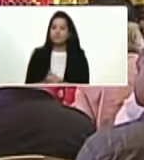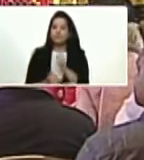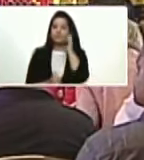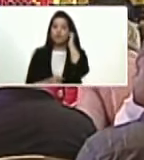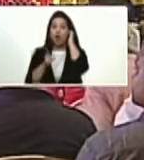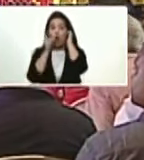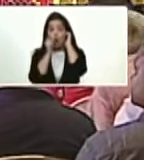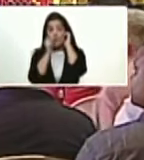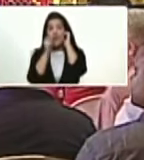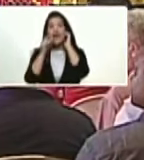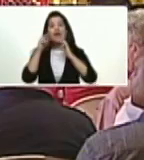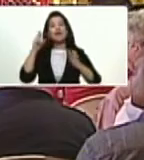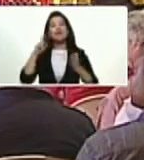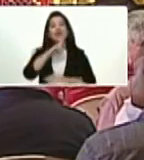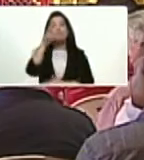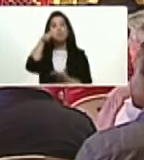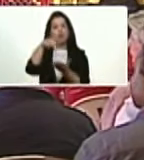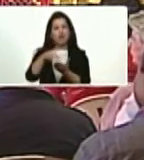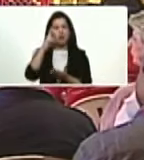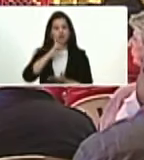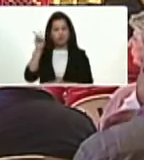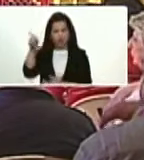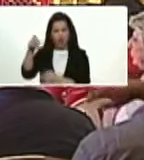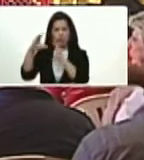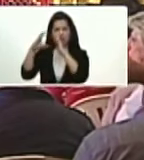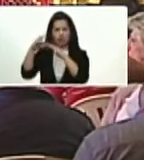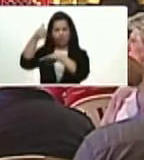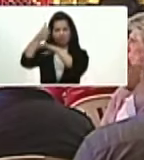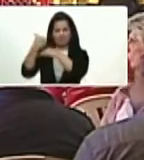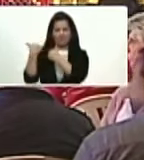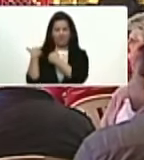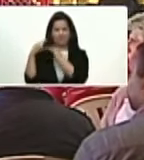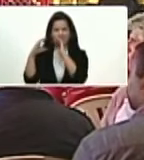la República Bolivariana de Venezuela. Fíjate,